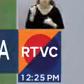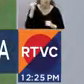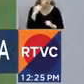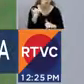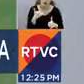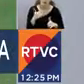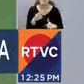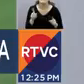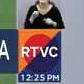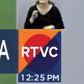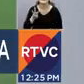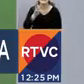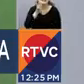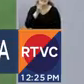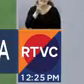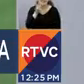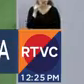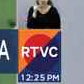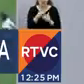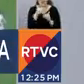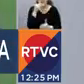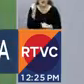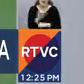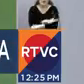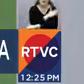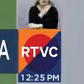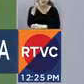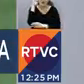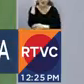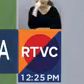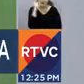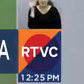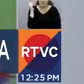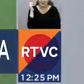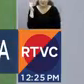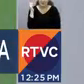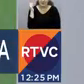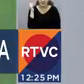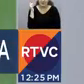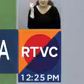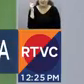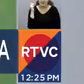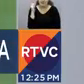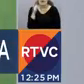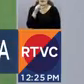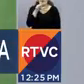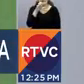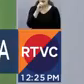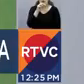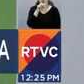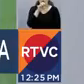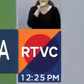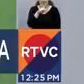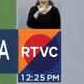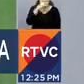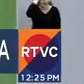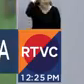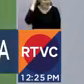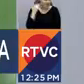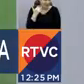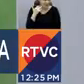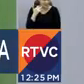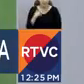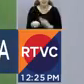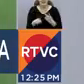que participaron de uno de los goles más emocionantes de Colombia en un mundial. Leonel Álvarez recuperó la pelota en aquel partido contra Alemania.